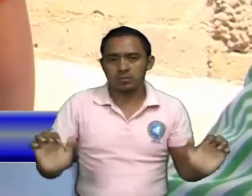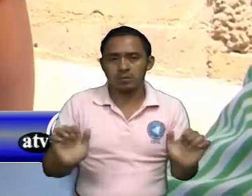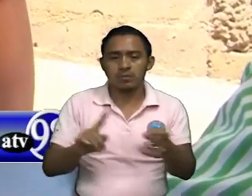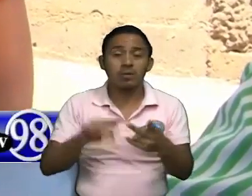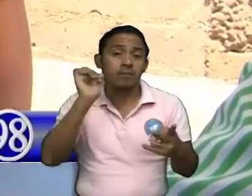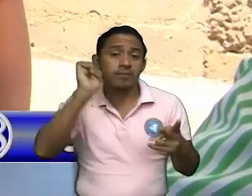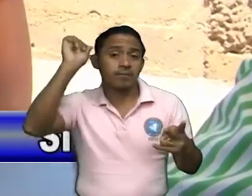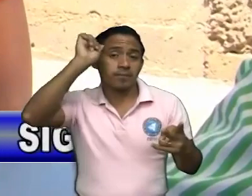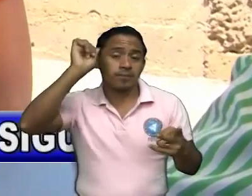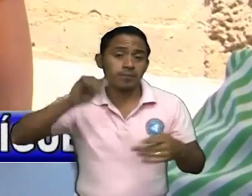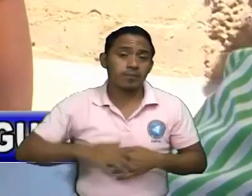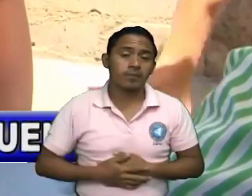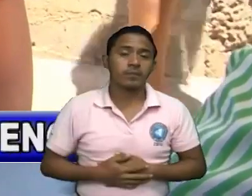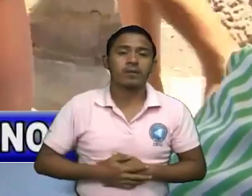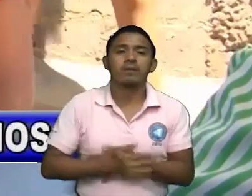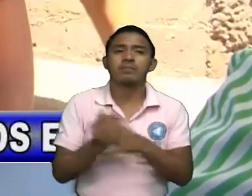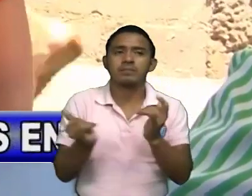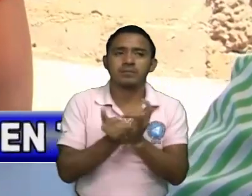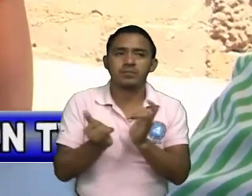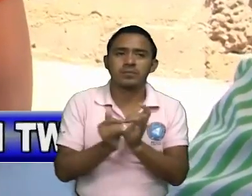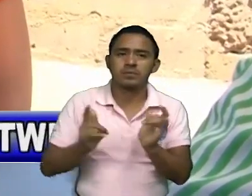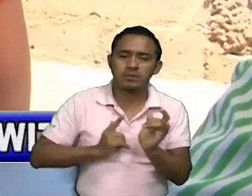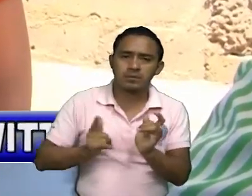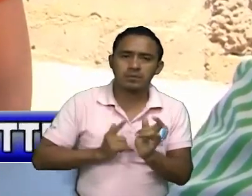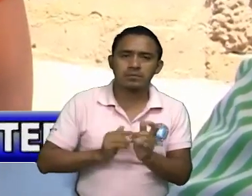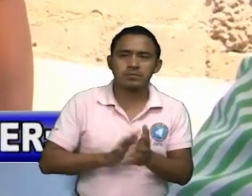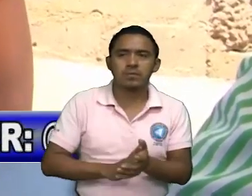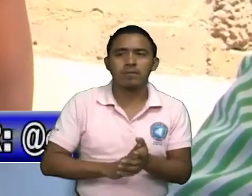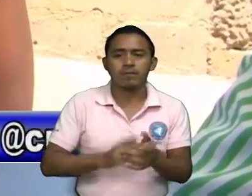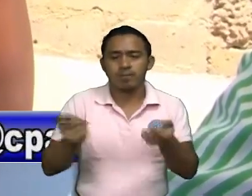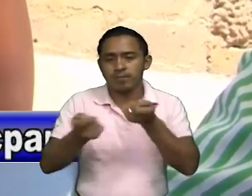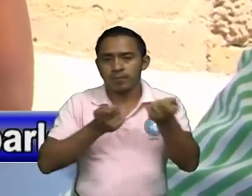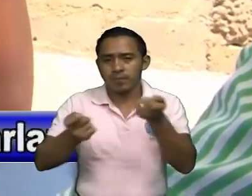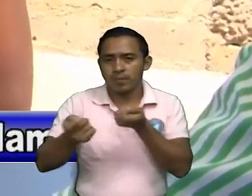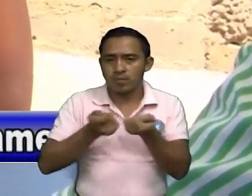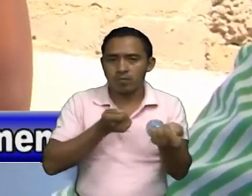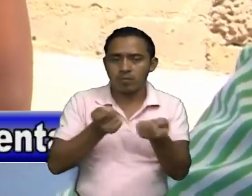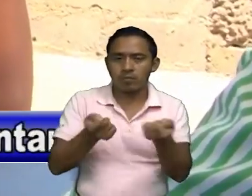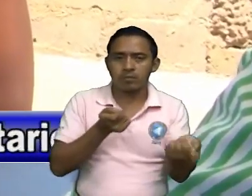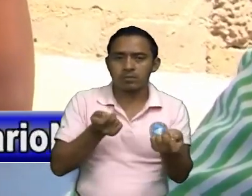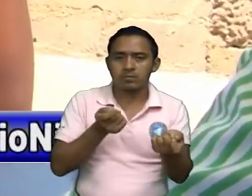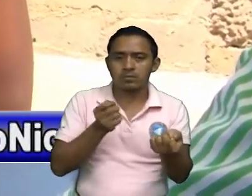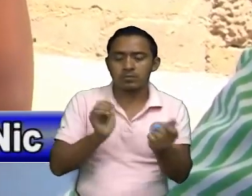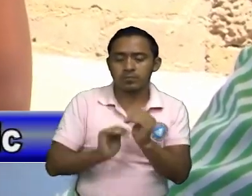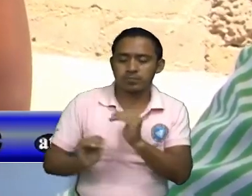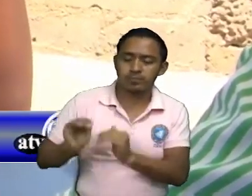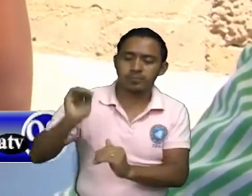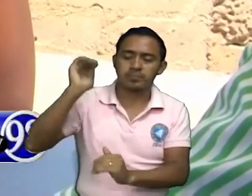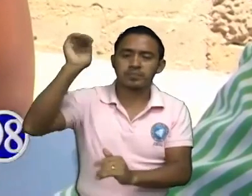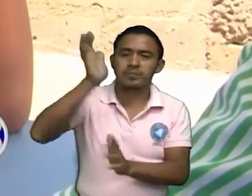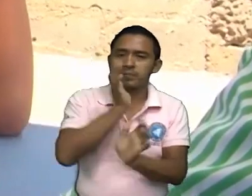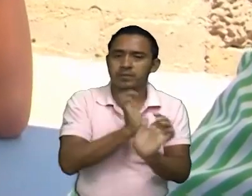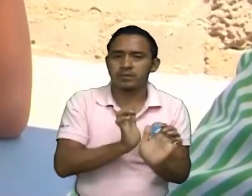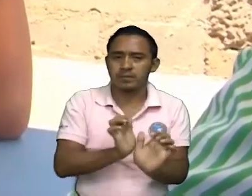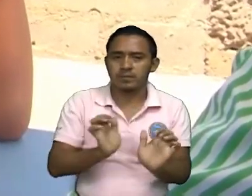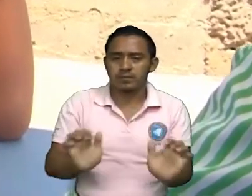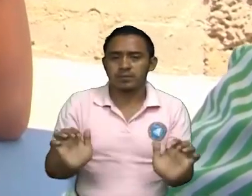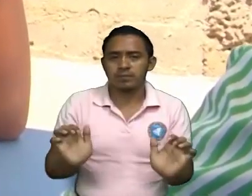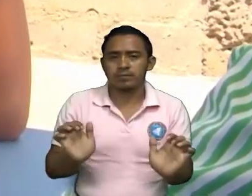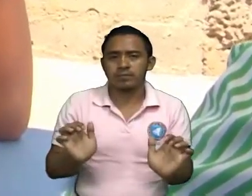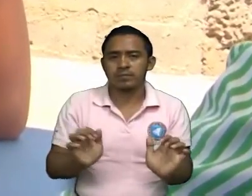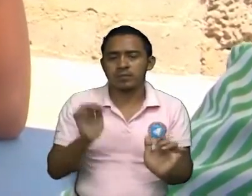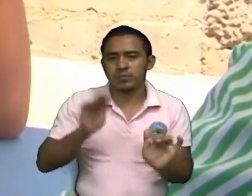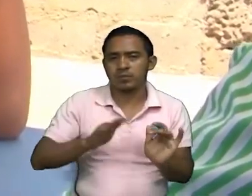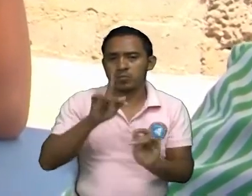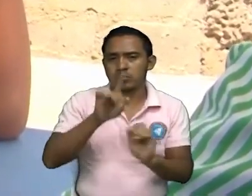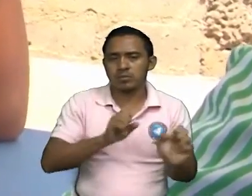niños y adultos y también contamos con lo que es el control de crecimiento y desarrollo para los niños que son de menores